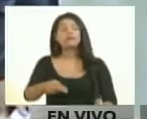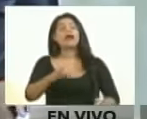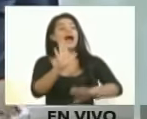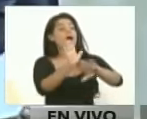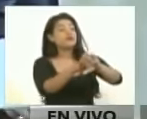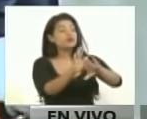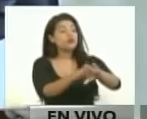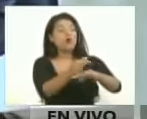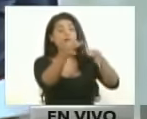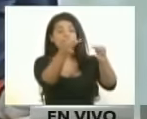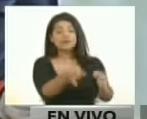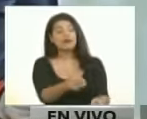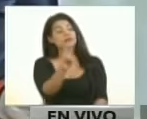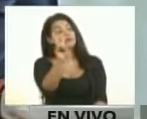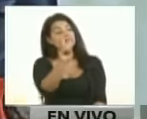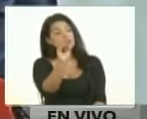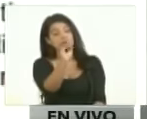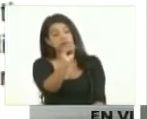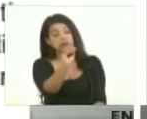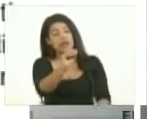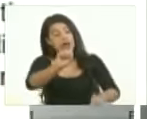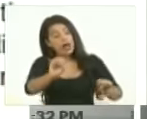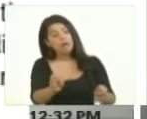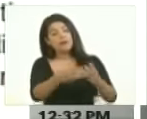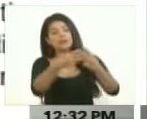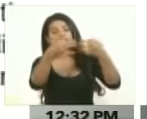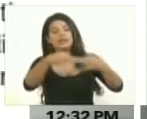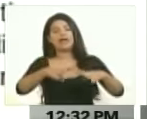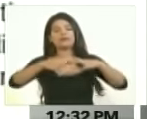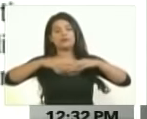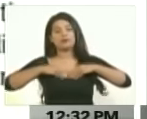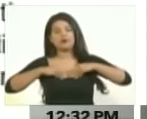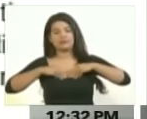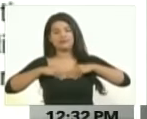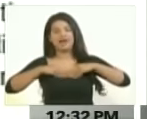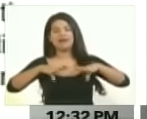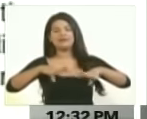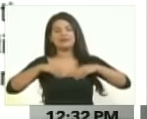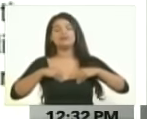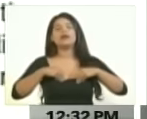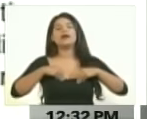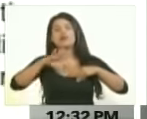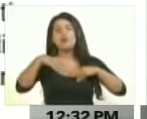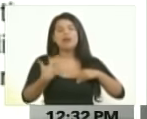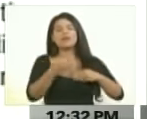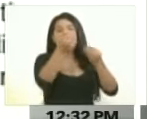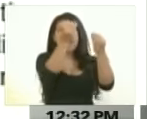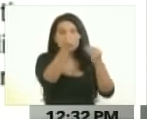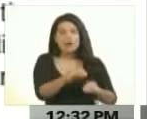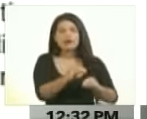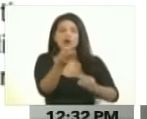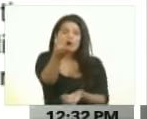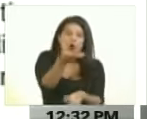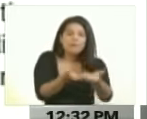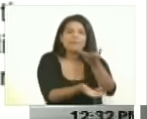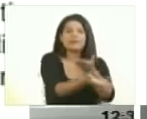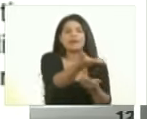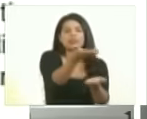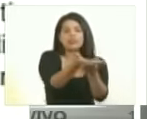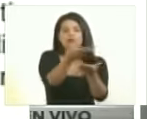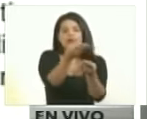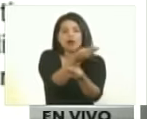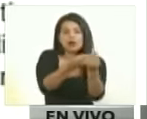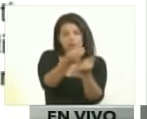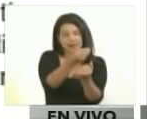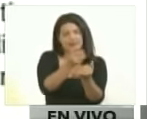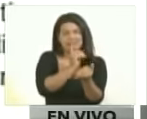Mercosur su adhesión al Acuerdo de Complementación Económica número 18, llamado en